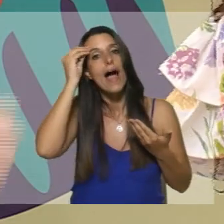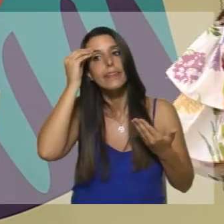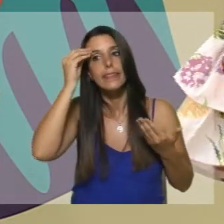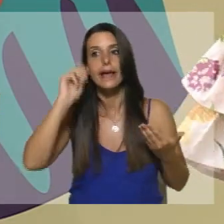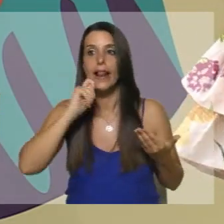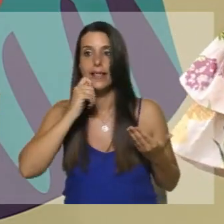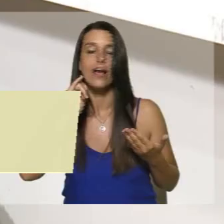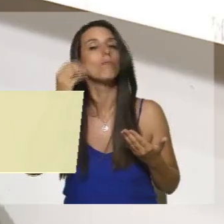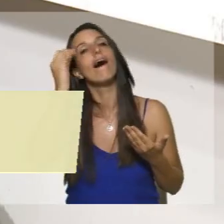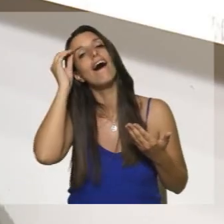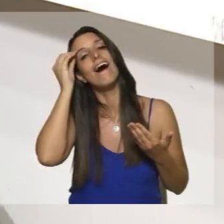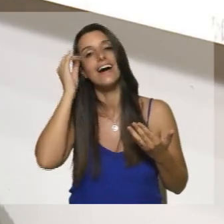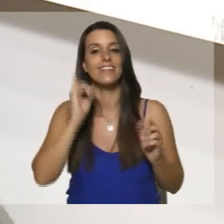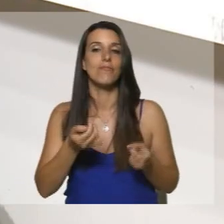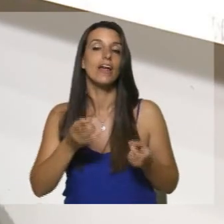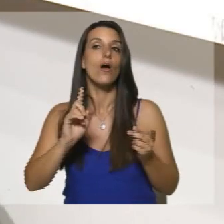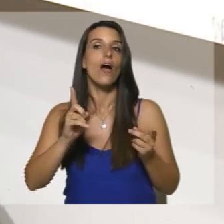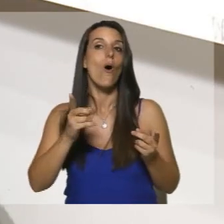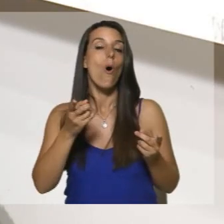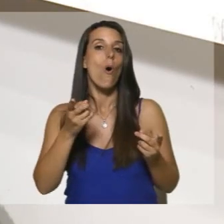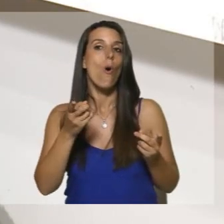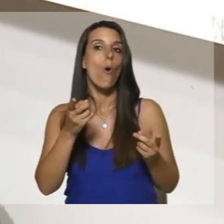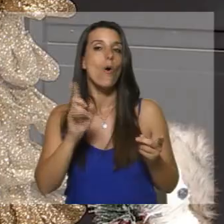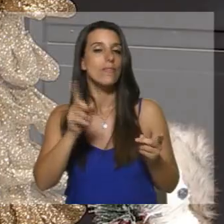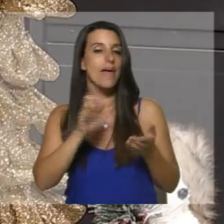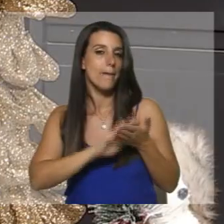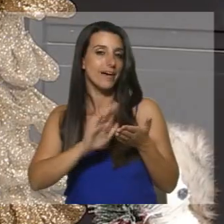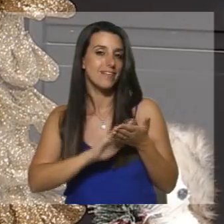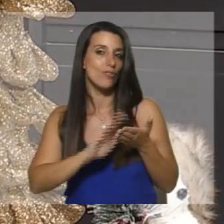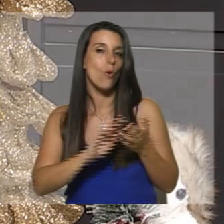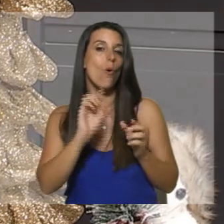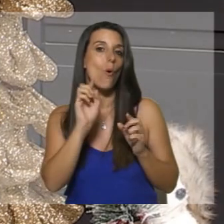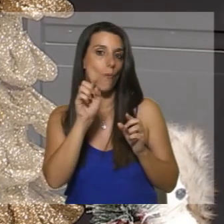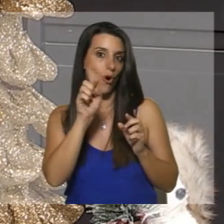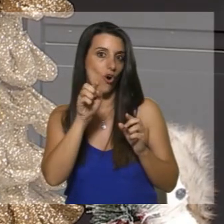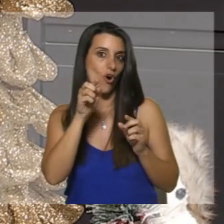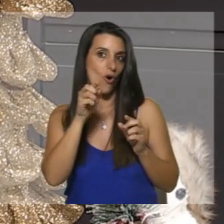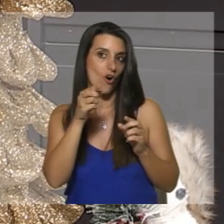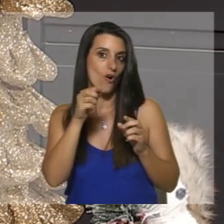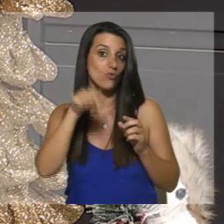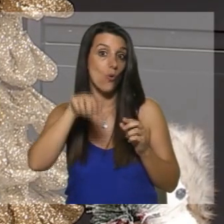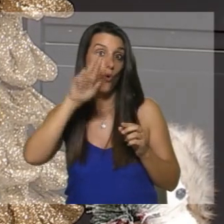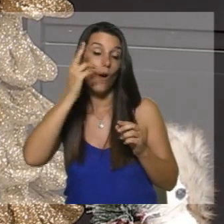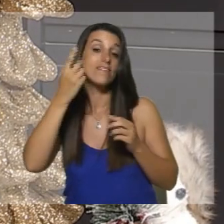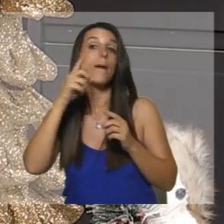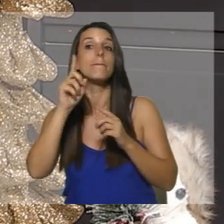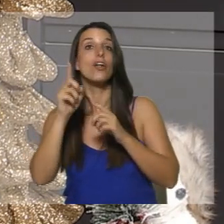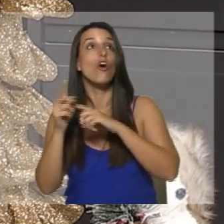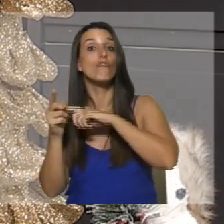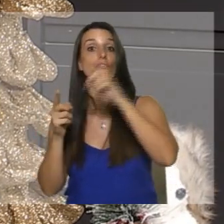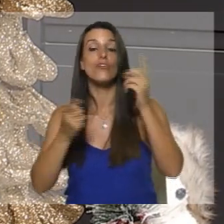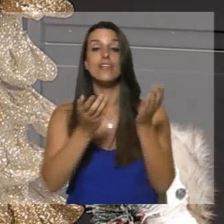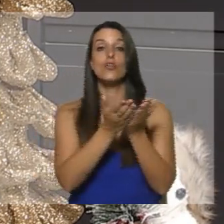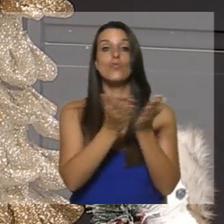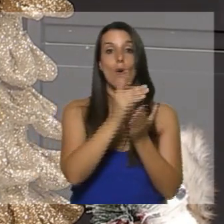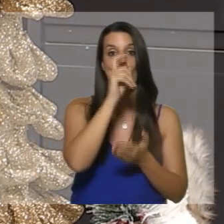total del álbum. Claro, claro. Además, Fati, hablando y repasando un poco tu carrera, tú sos uruguaya, pero te fuiste a estudiar a